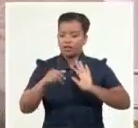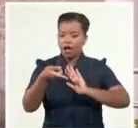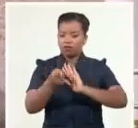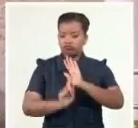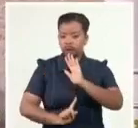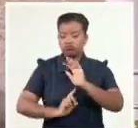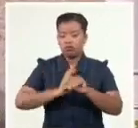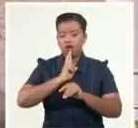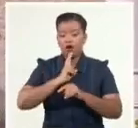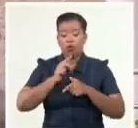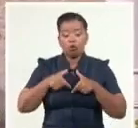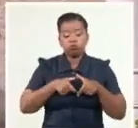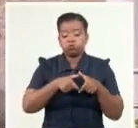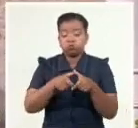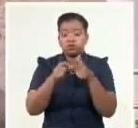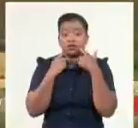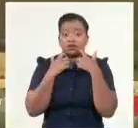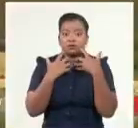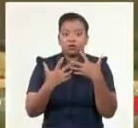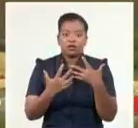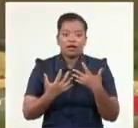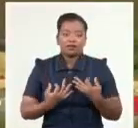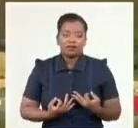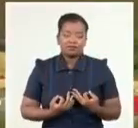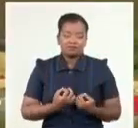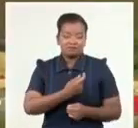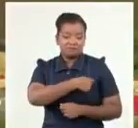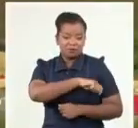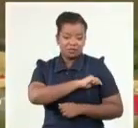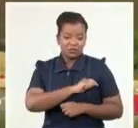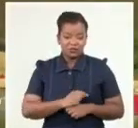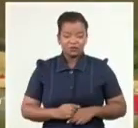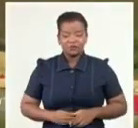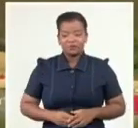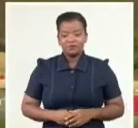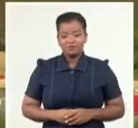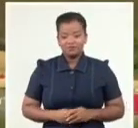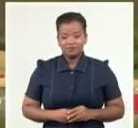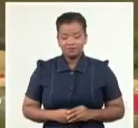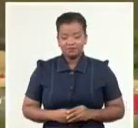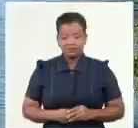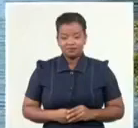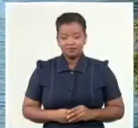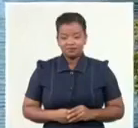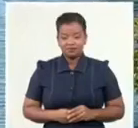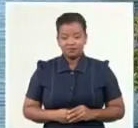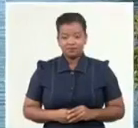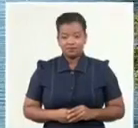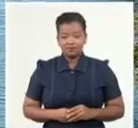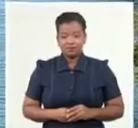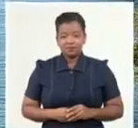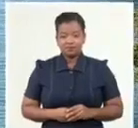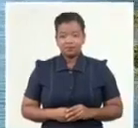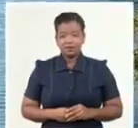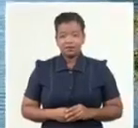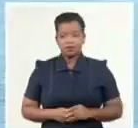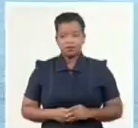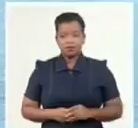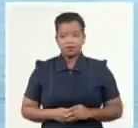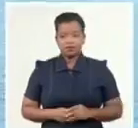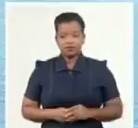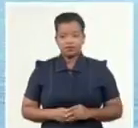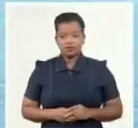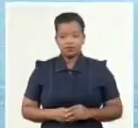un servicio básico de la sociedad. En Santa Cruz del Norte, Mayabeque, Jorge